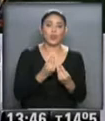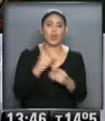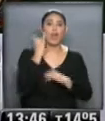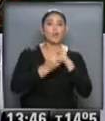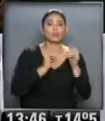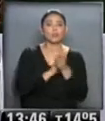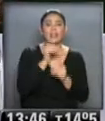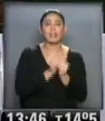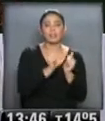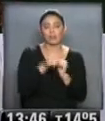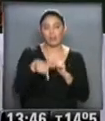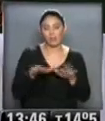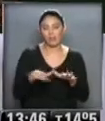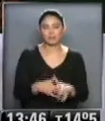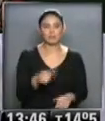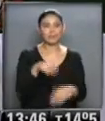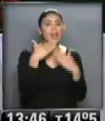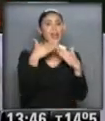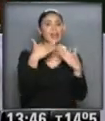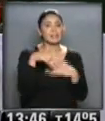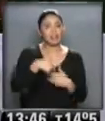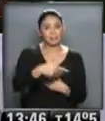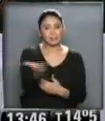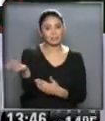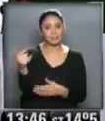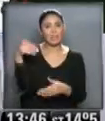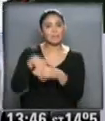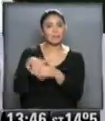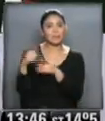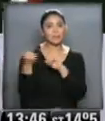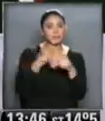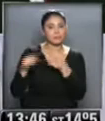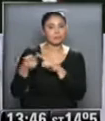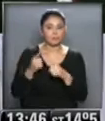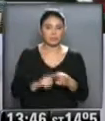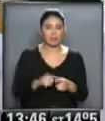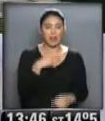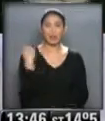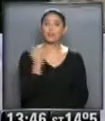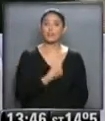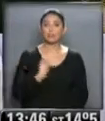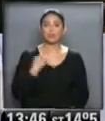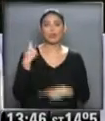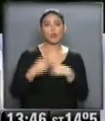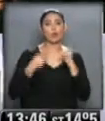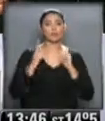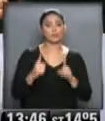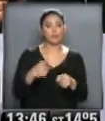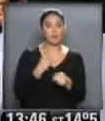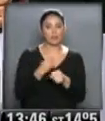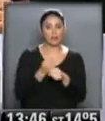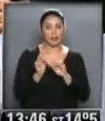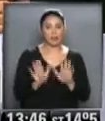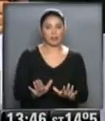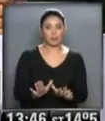estamos viviendo. Bueno, muchas gracias, lo dejamos seguir participando de este panel, de este debate, y nosotros vamos a continuar aquí trabajando